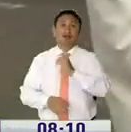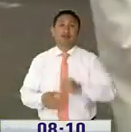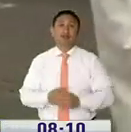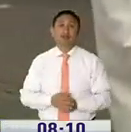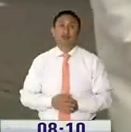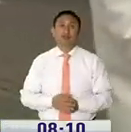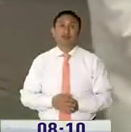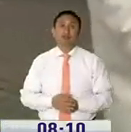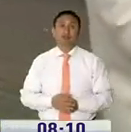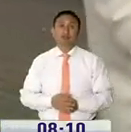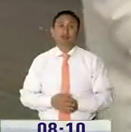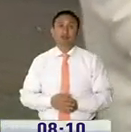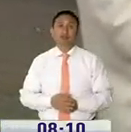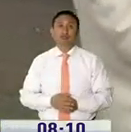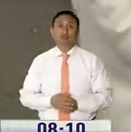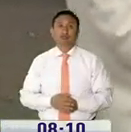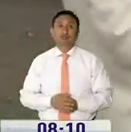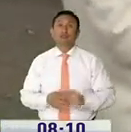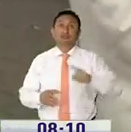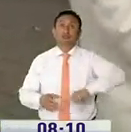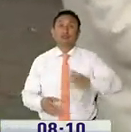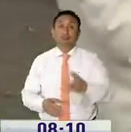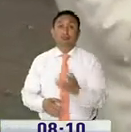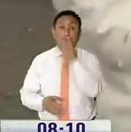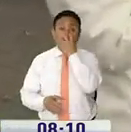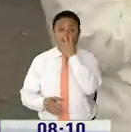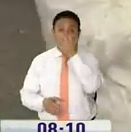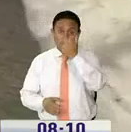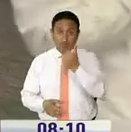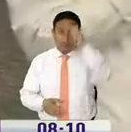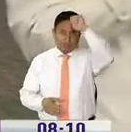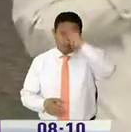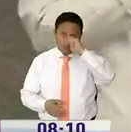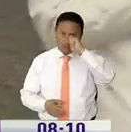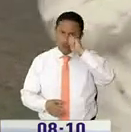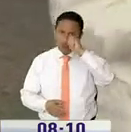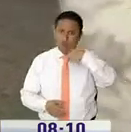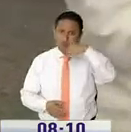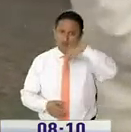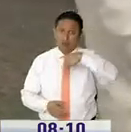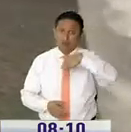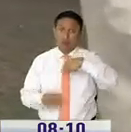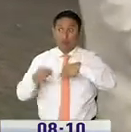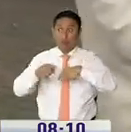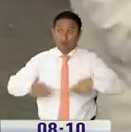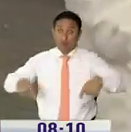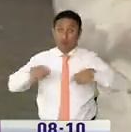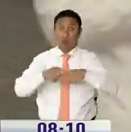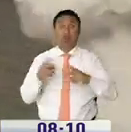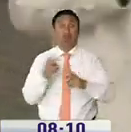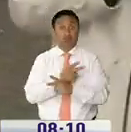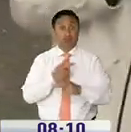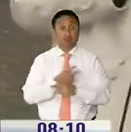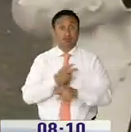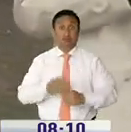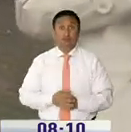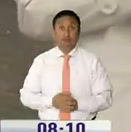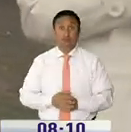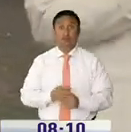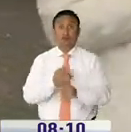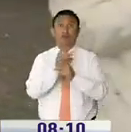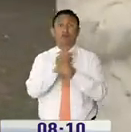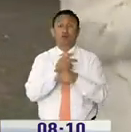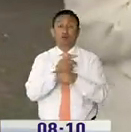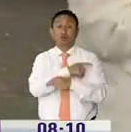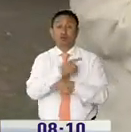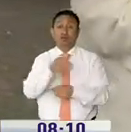no todos están portando inclusive debidamente la mascarilla, la gorra. Hay que tomar en cuenta que este es un punto álgido de la ciudad, se trae productos